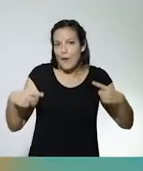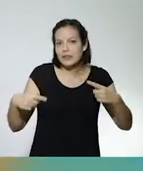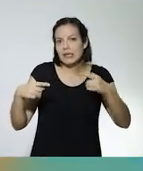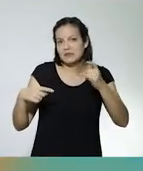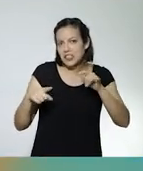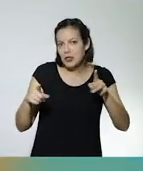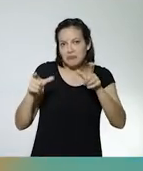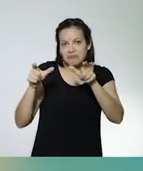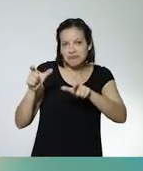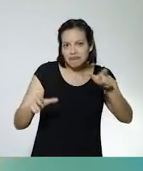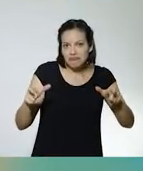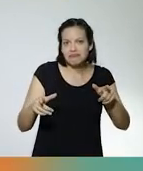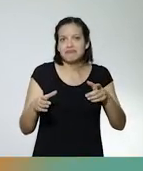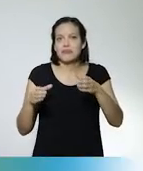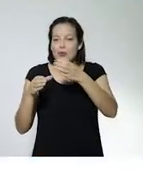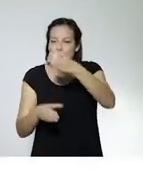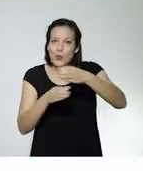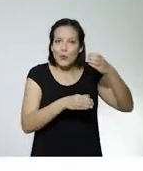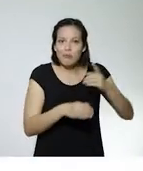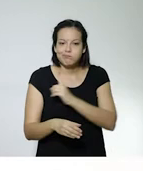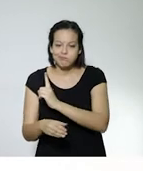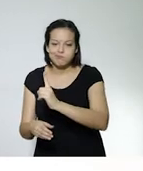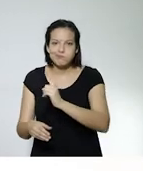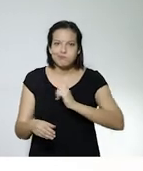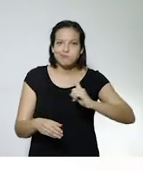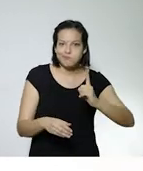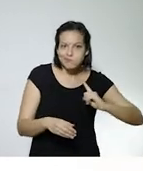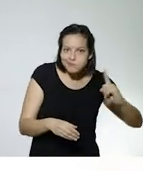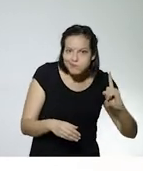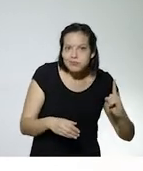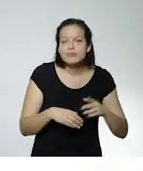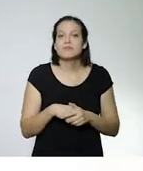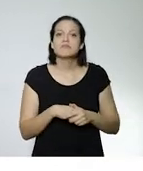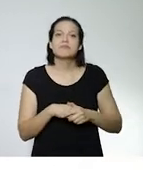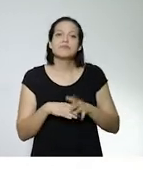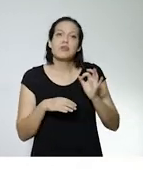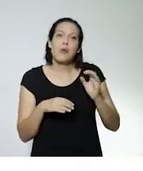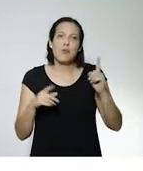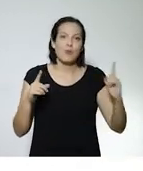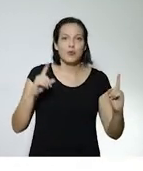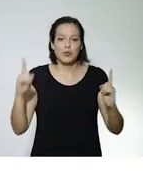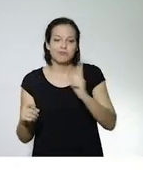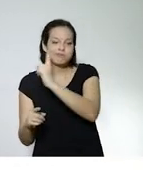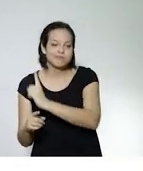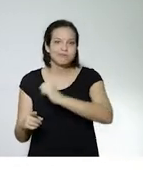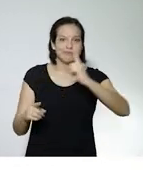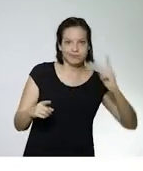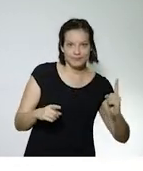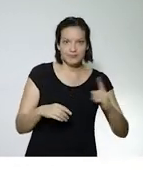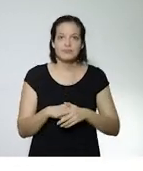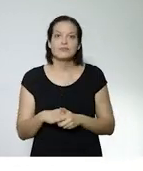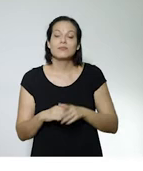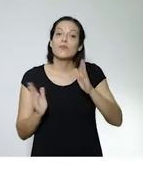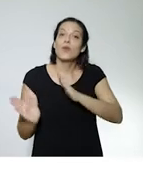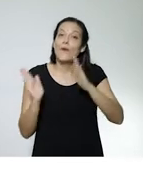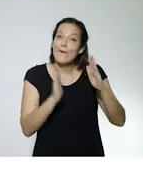elementos, entre los tubos o botellas, o de un punto a otro. Y la otra parte,